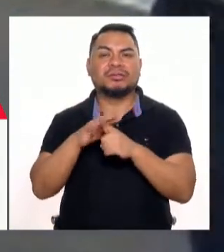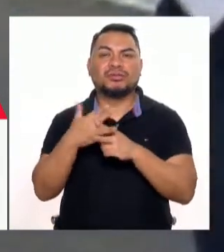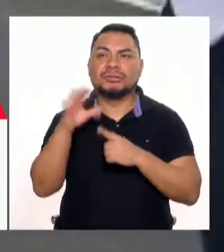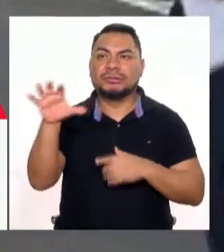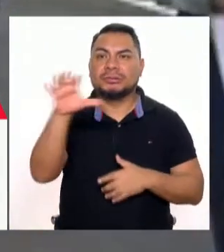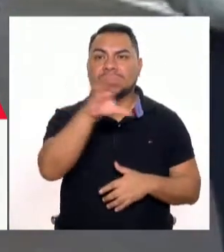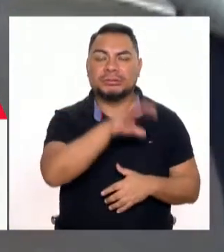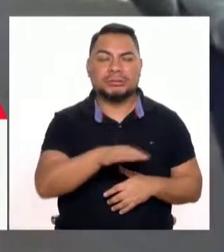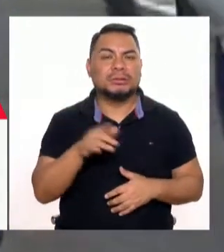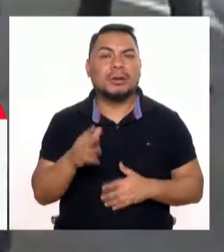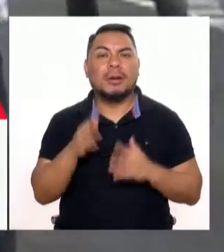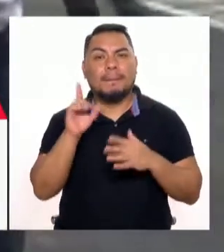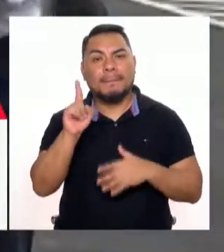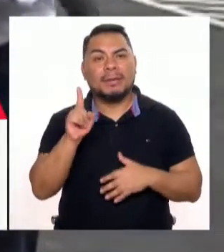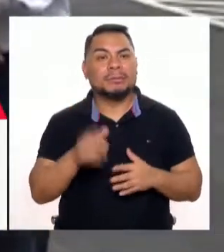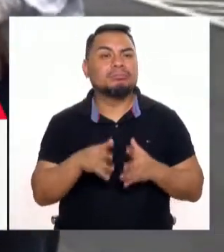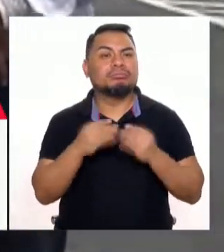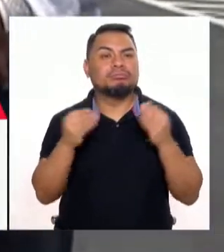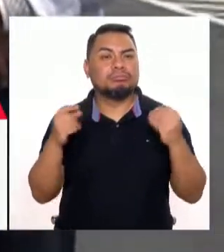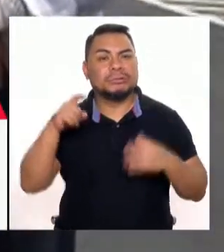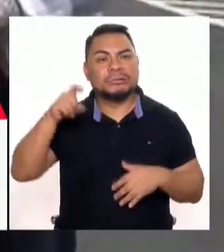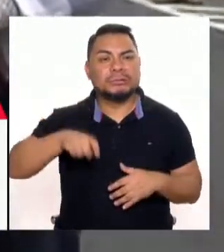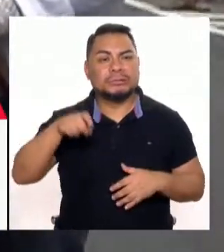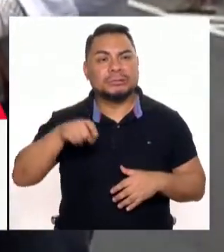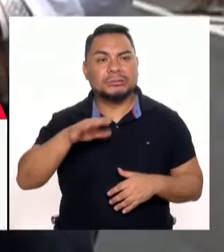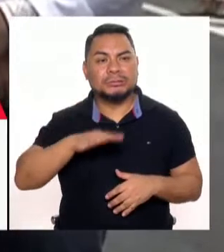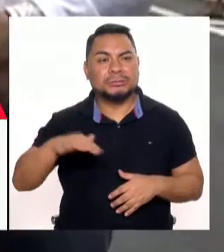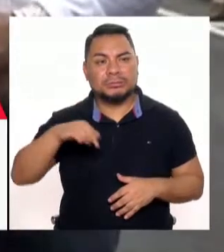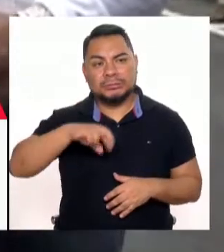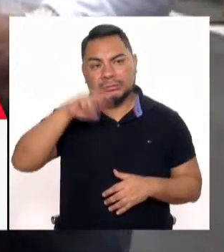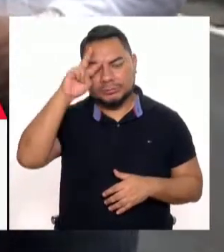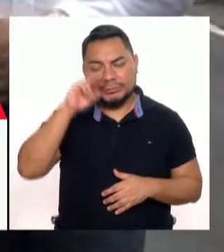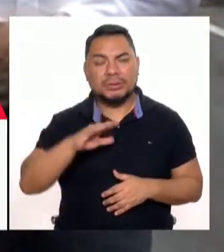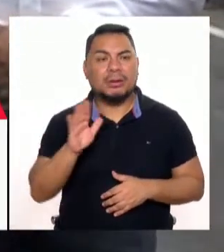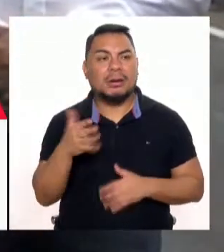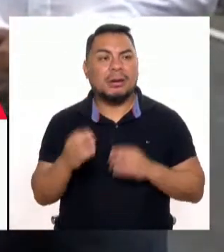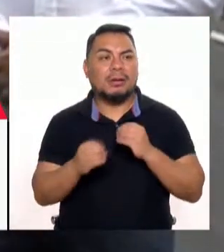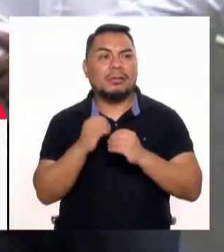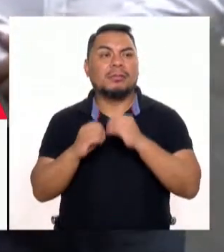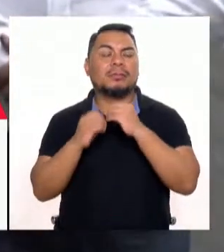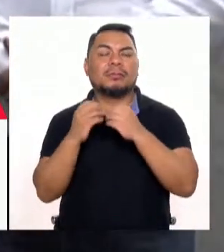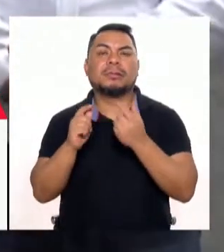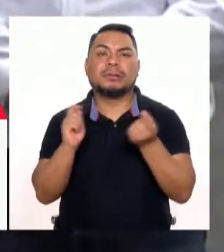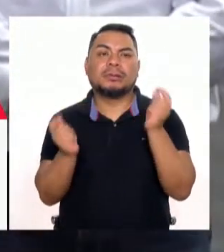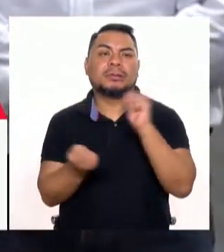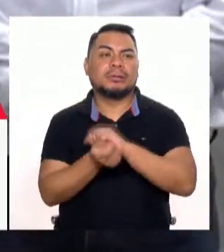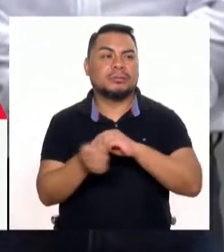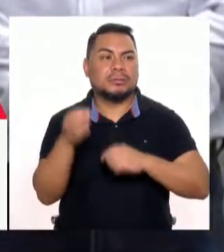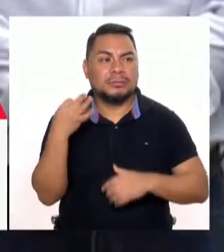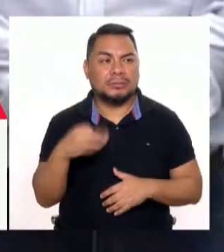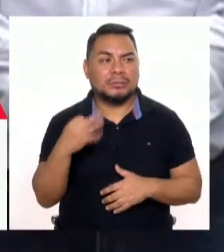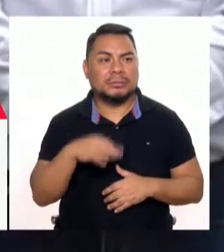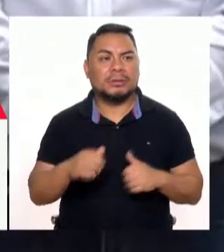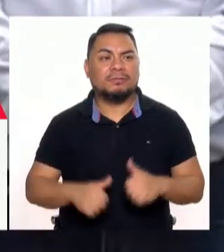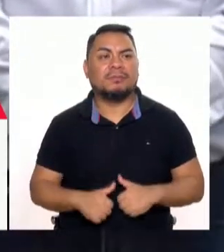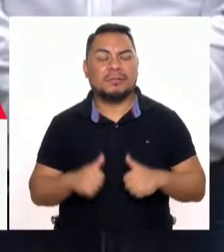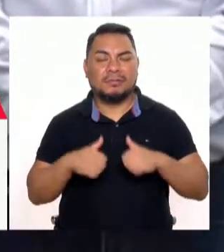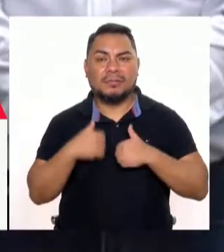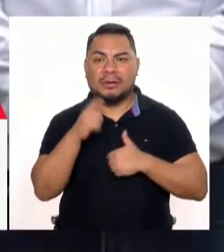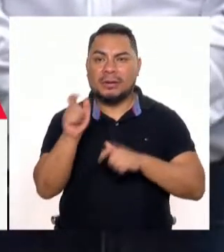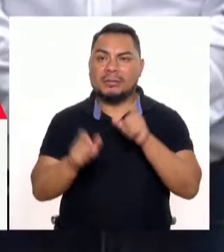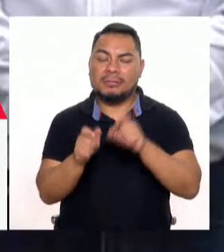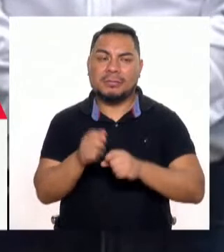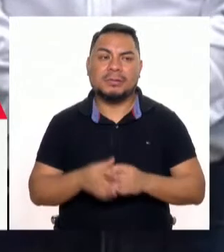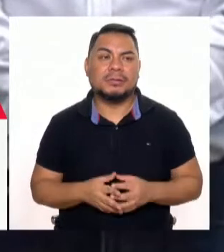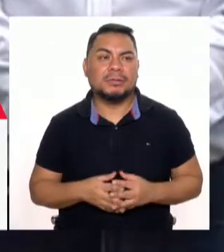pero con tantas necesidades como el Perú hay obras que cambian para siempre la vida de las